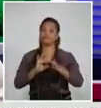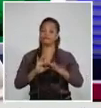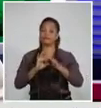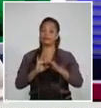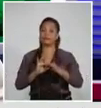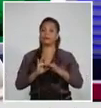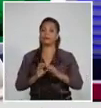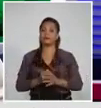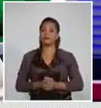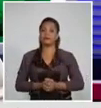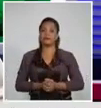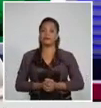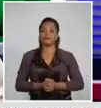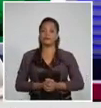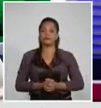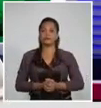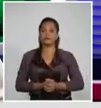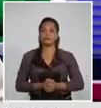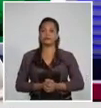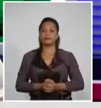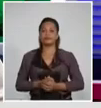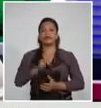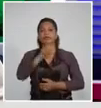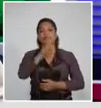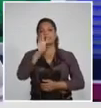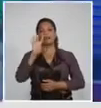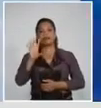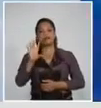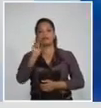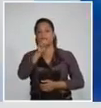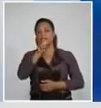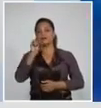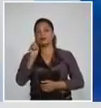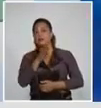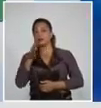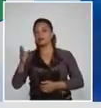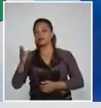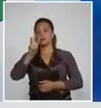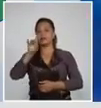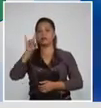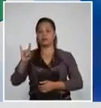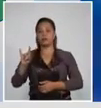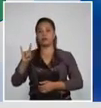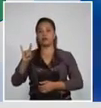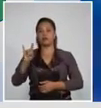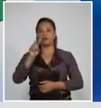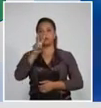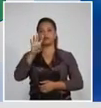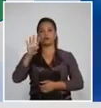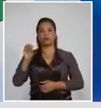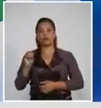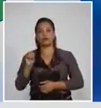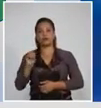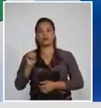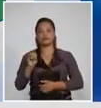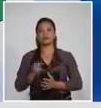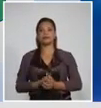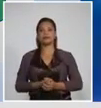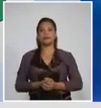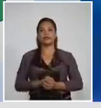manifestaciones. De 20 a 39 años de edad, 240, de 40 a 59,